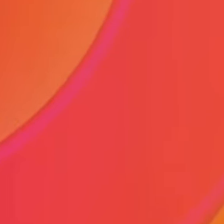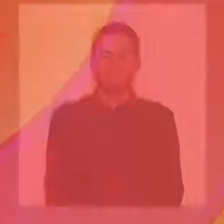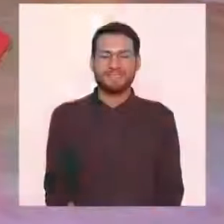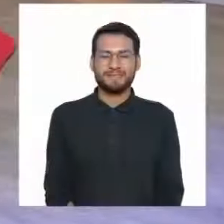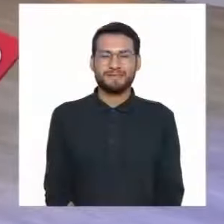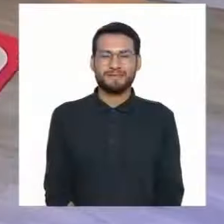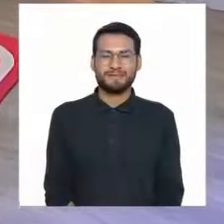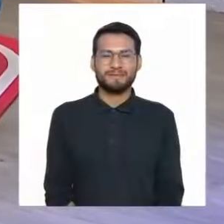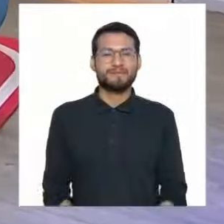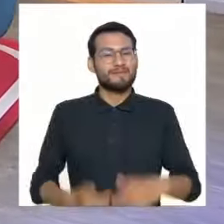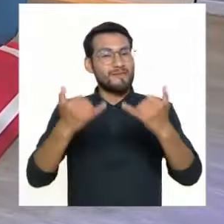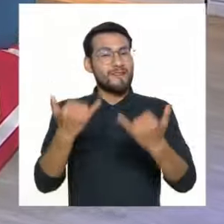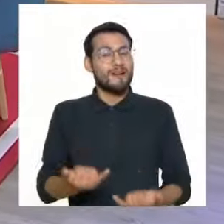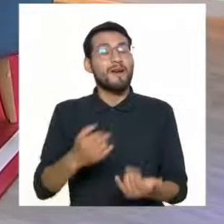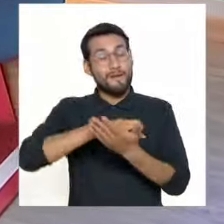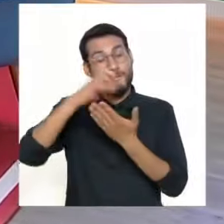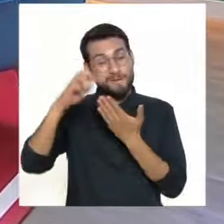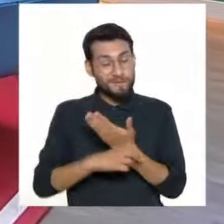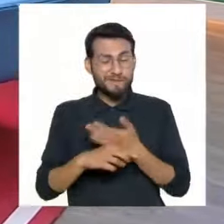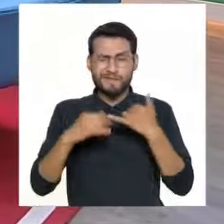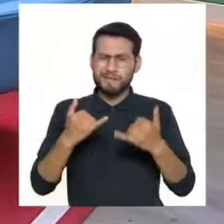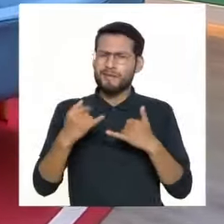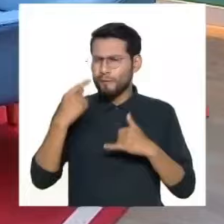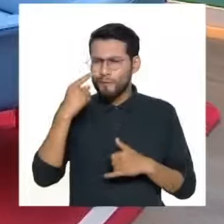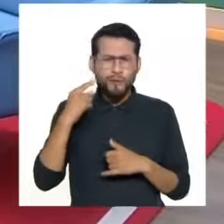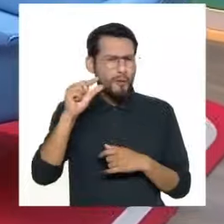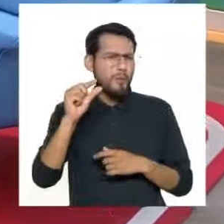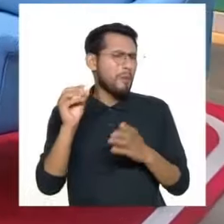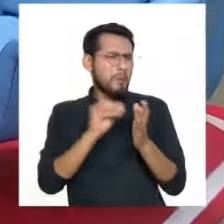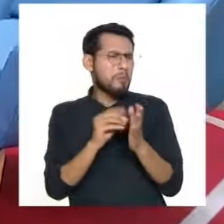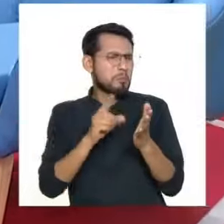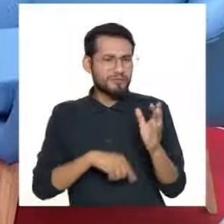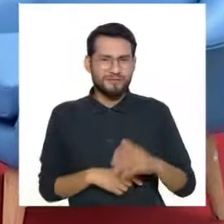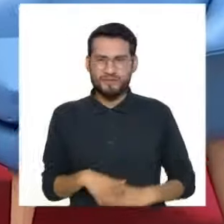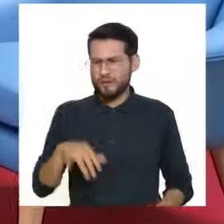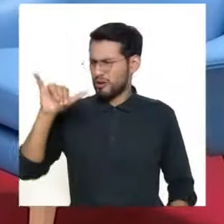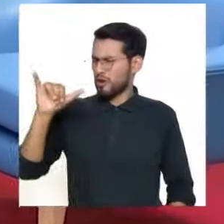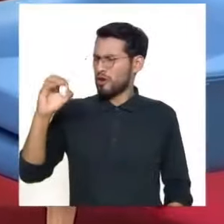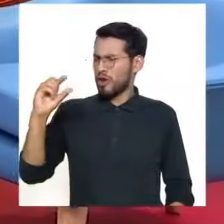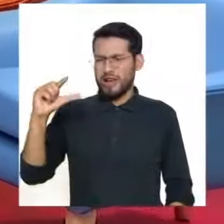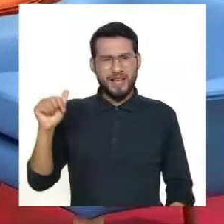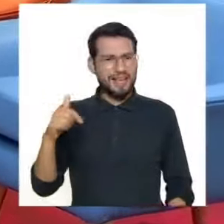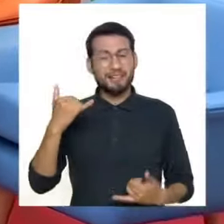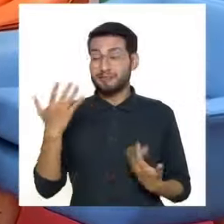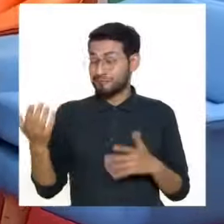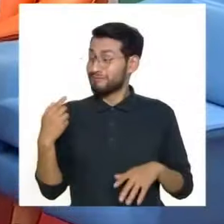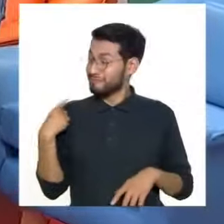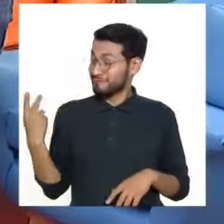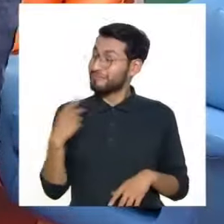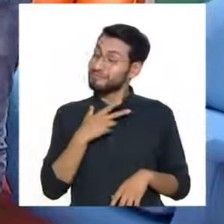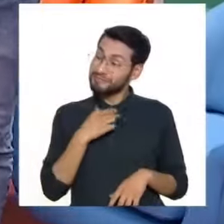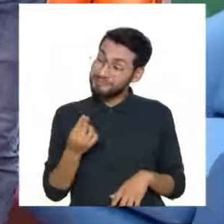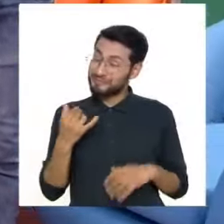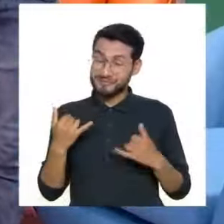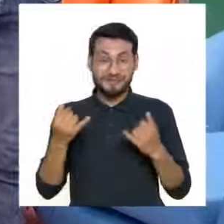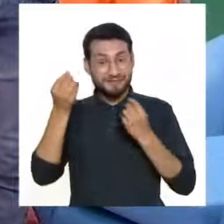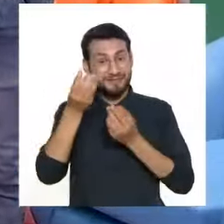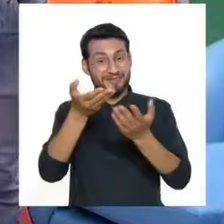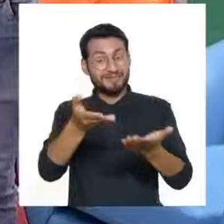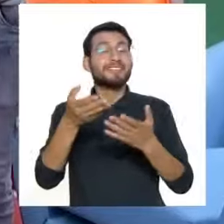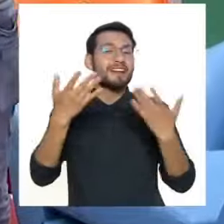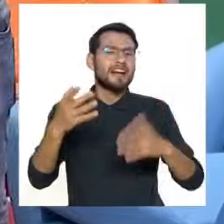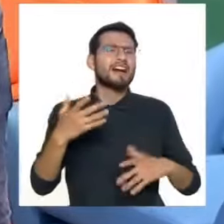así y hoy enrama un poquito más sobre el yoga mi querida uchi eso que tanto nos gusta a nosotros hoy vamos